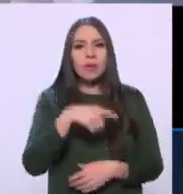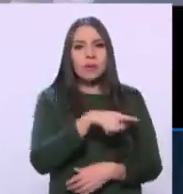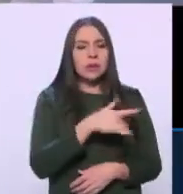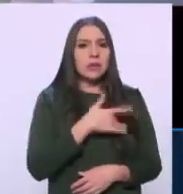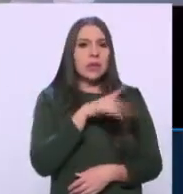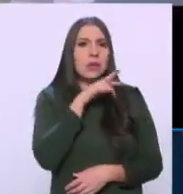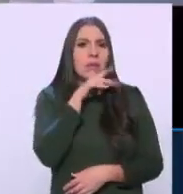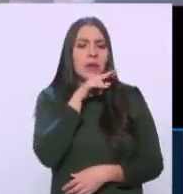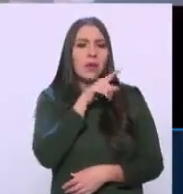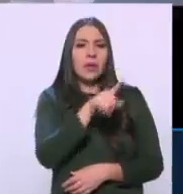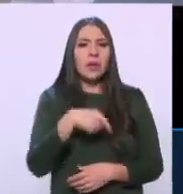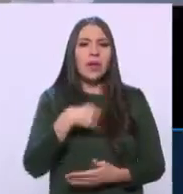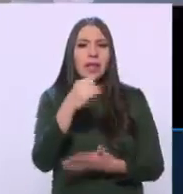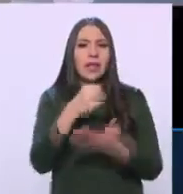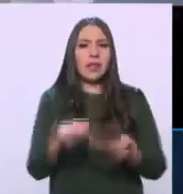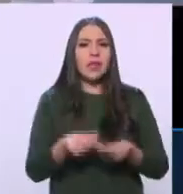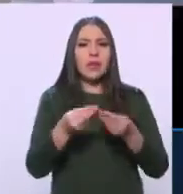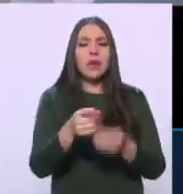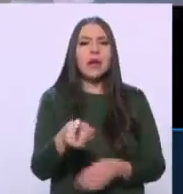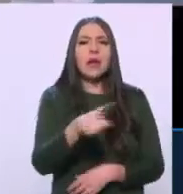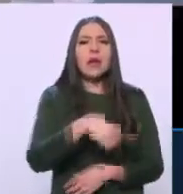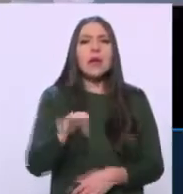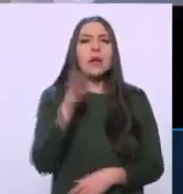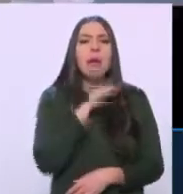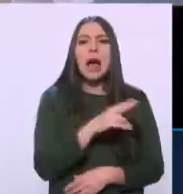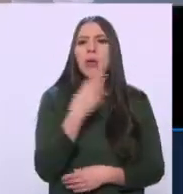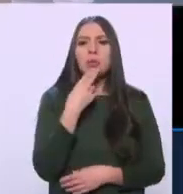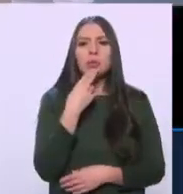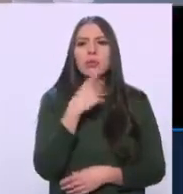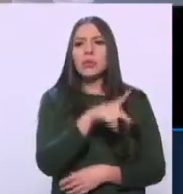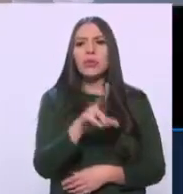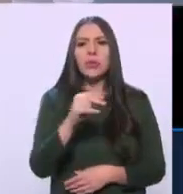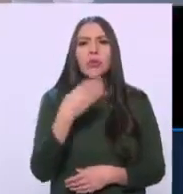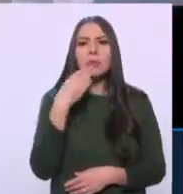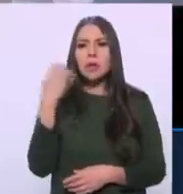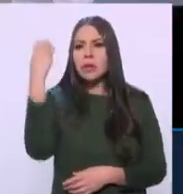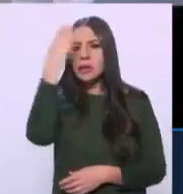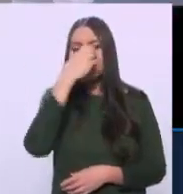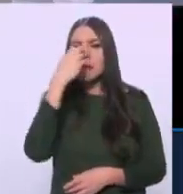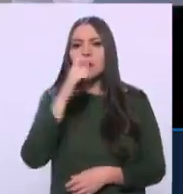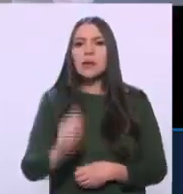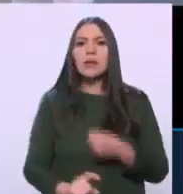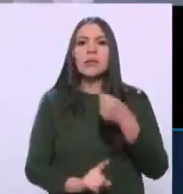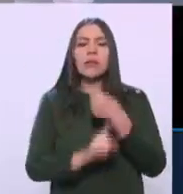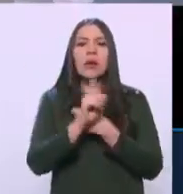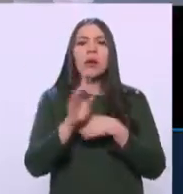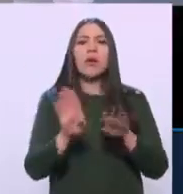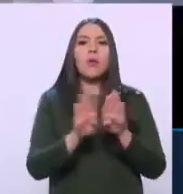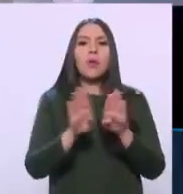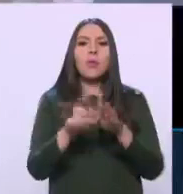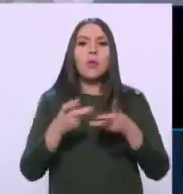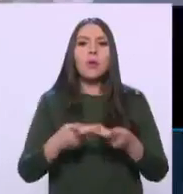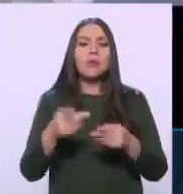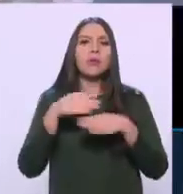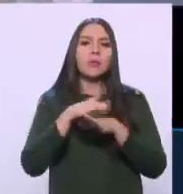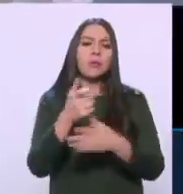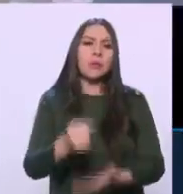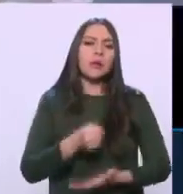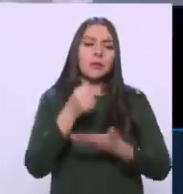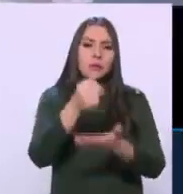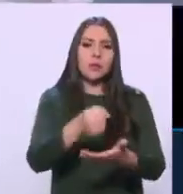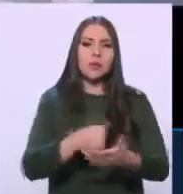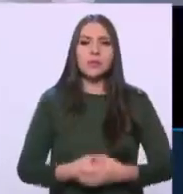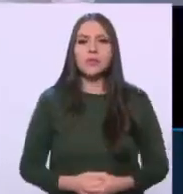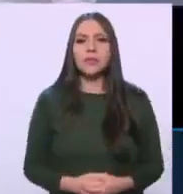mal uso del informe, pues no estén como analizando el alcance o el impacto que va a tener en términos presupuestarios. Saraí, pues